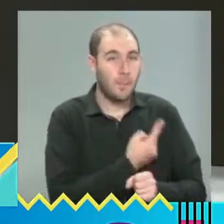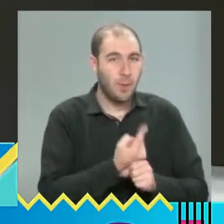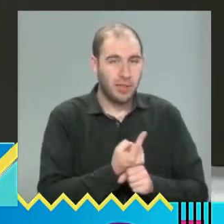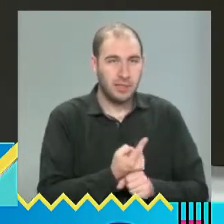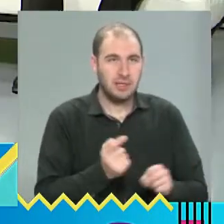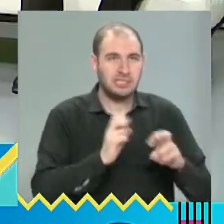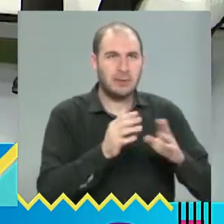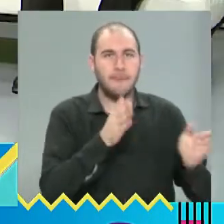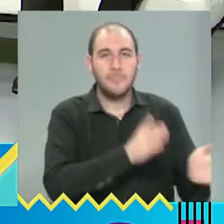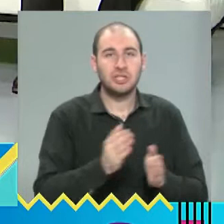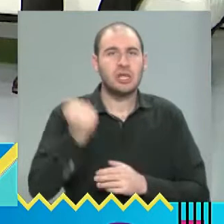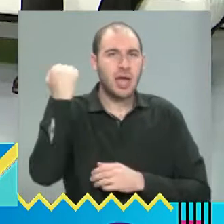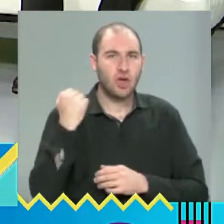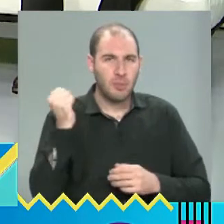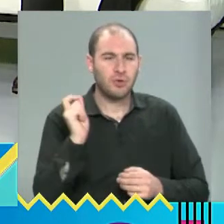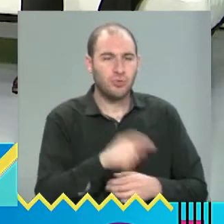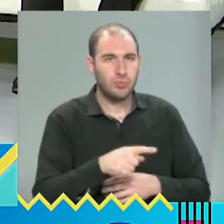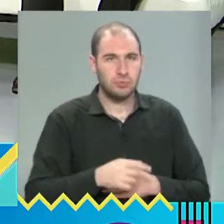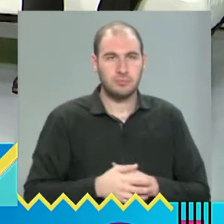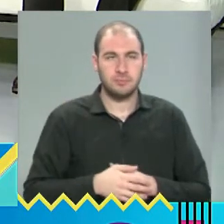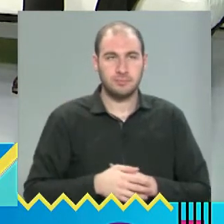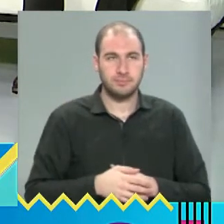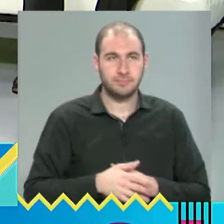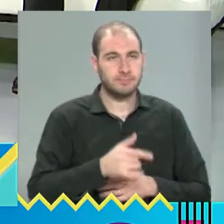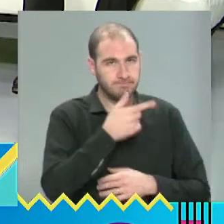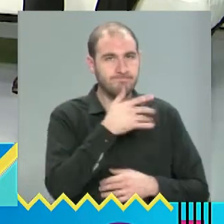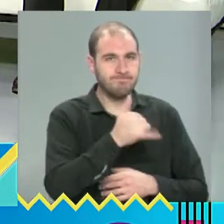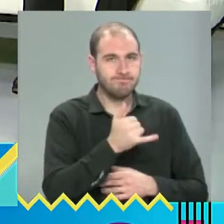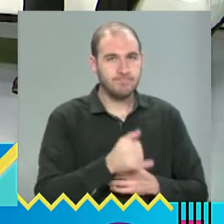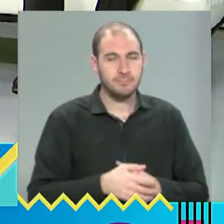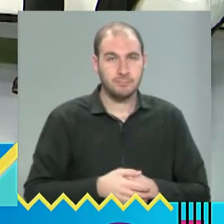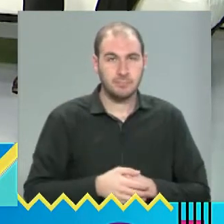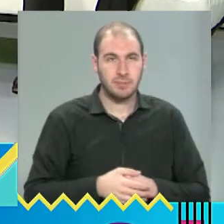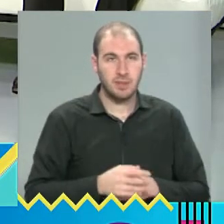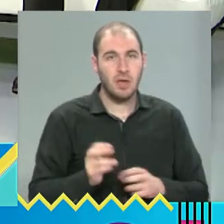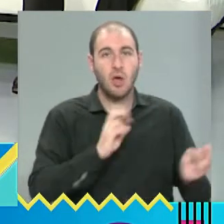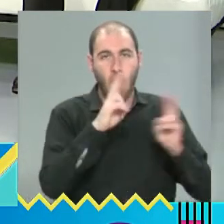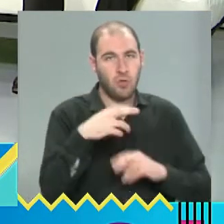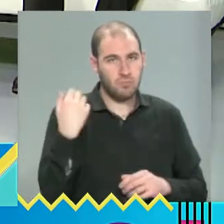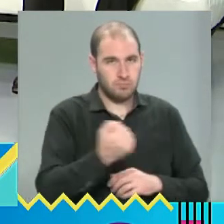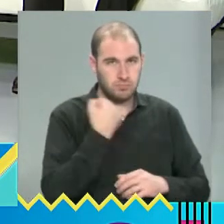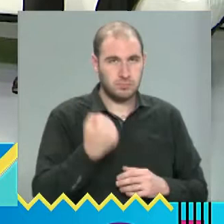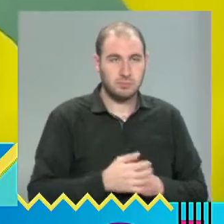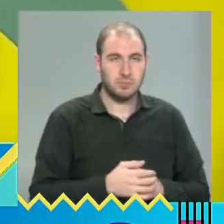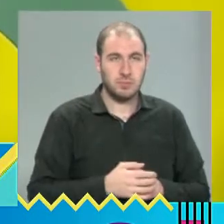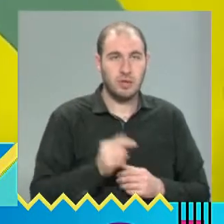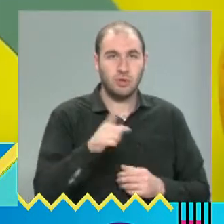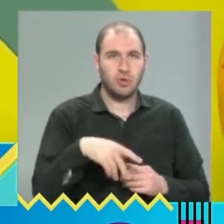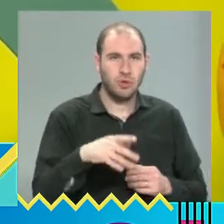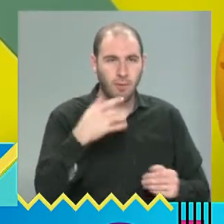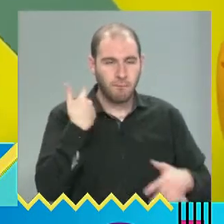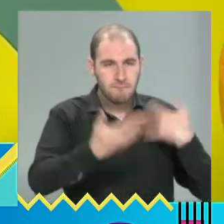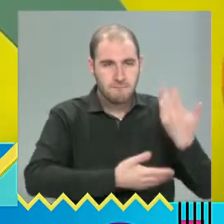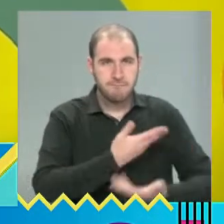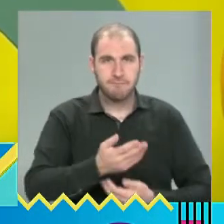en términos de los procesos económicos en sí. Creo que sí, y lo otro que hay que tener en cuenta es que todo este ruido